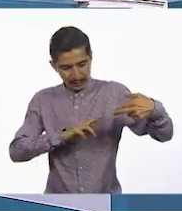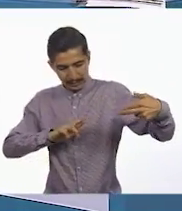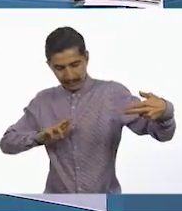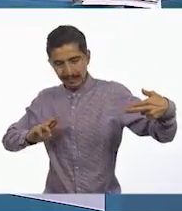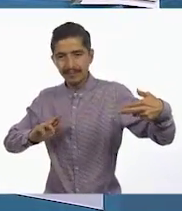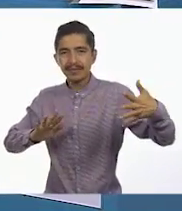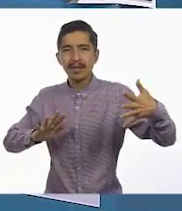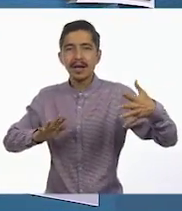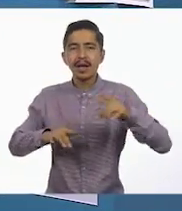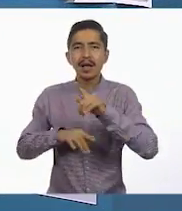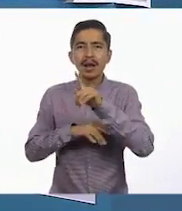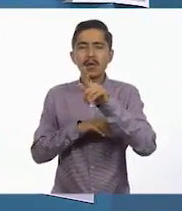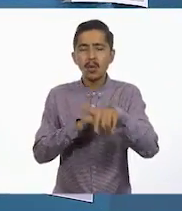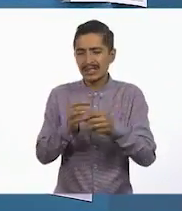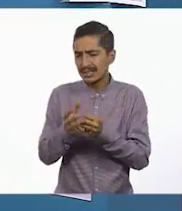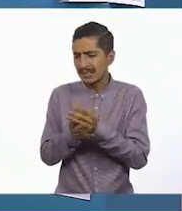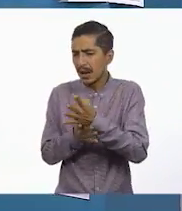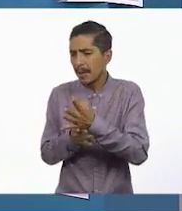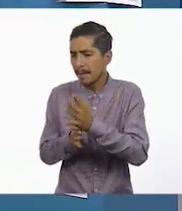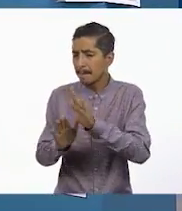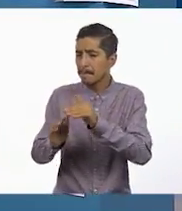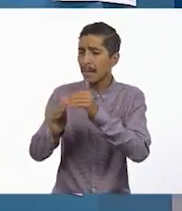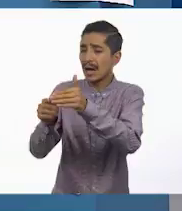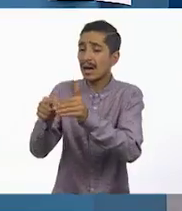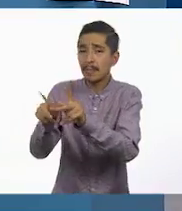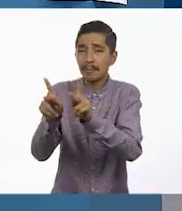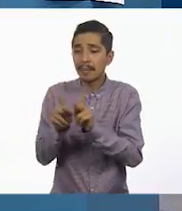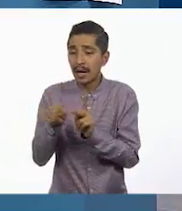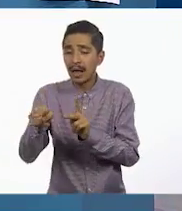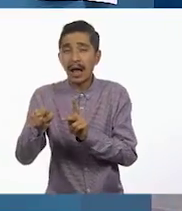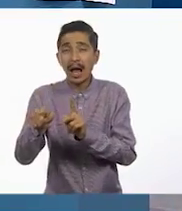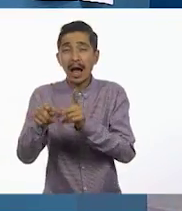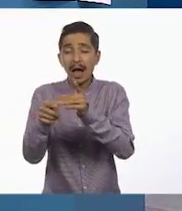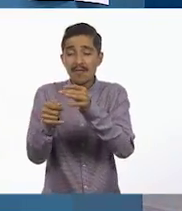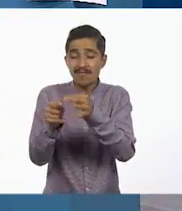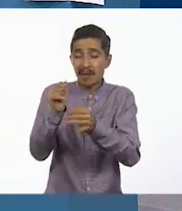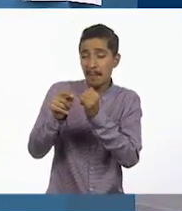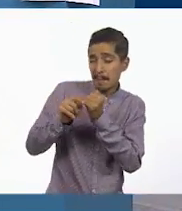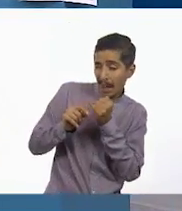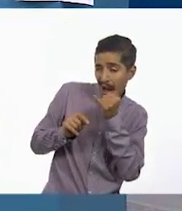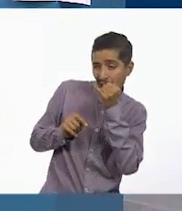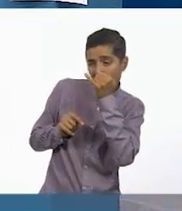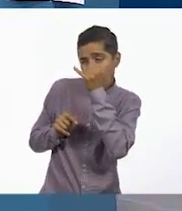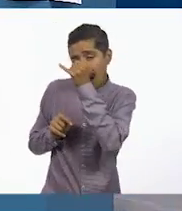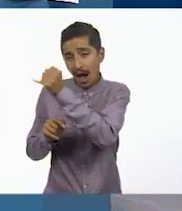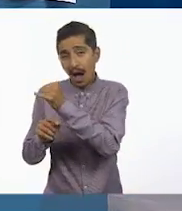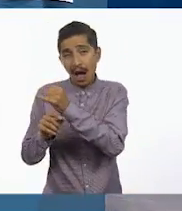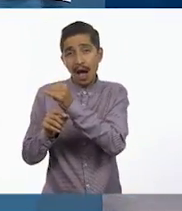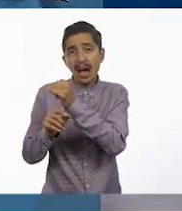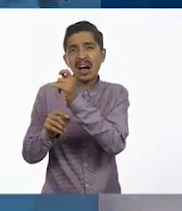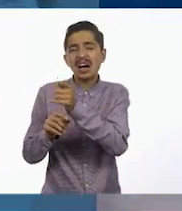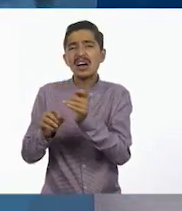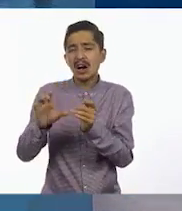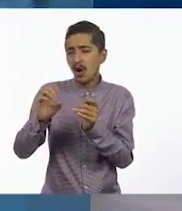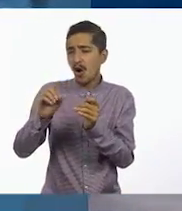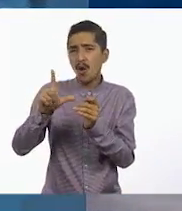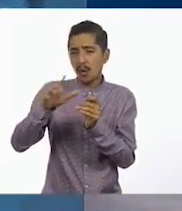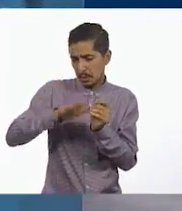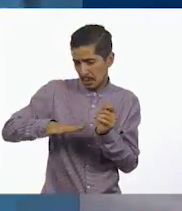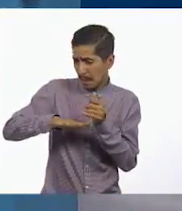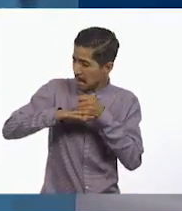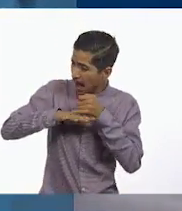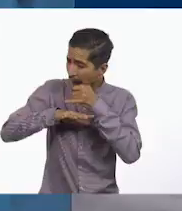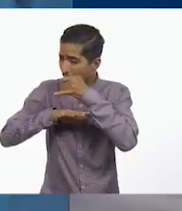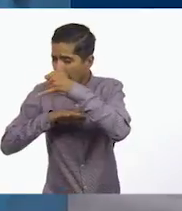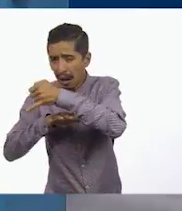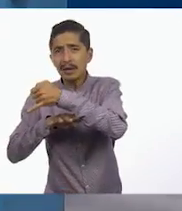patio, salió más allá del patio, se fue hasta el final de la colonia. Bueno, se fue a un lugar que para poder